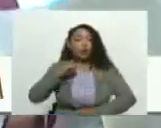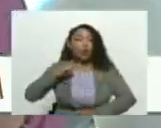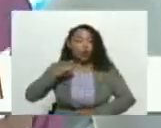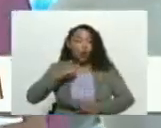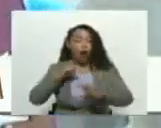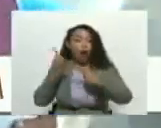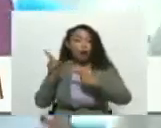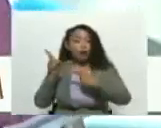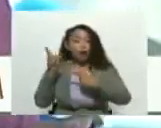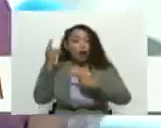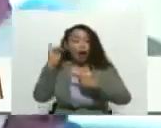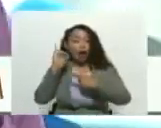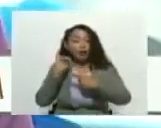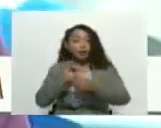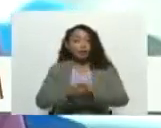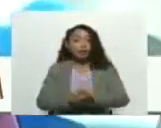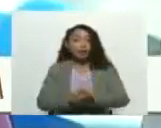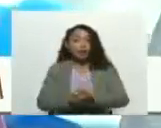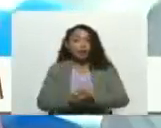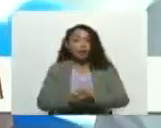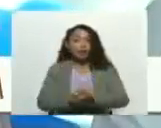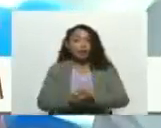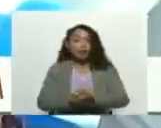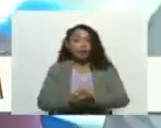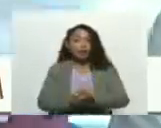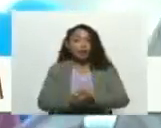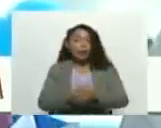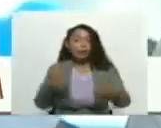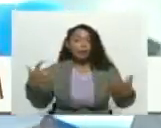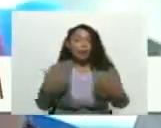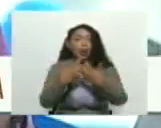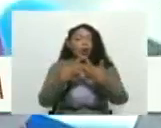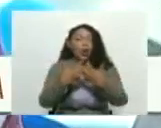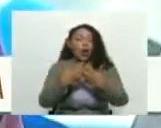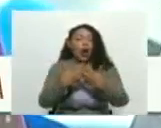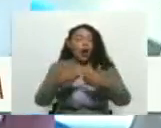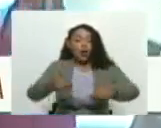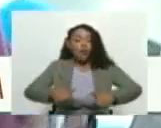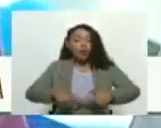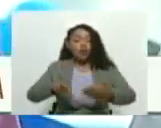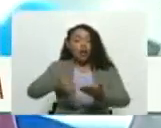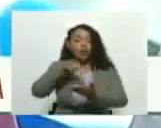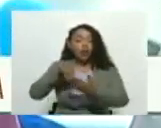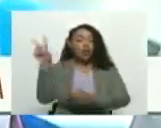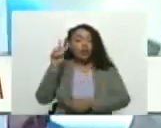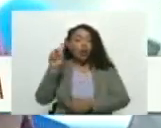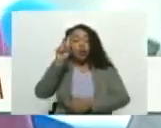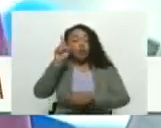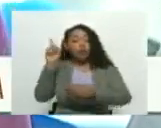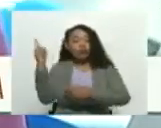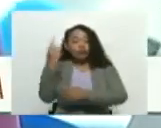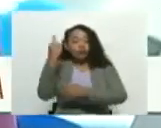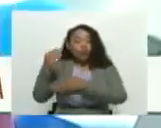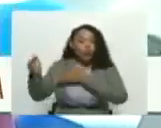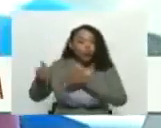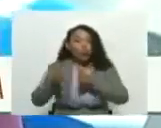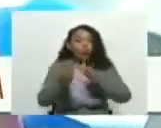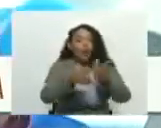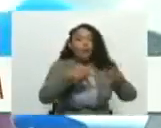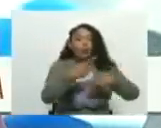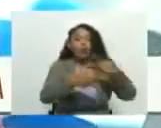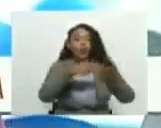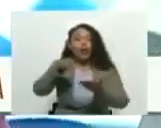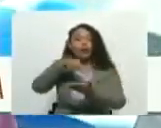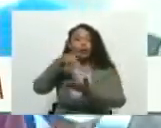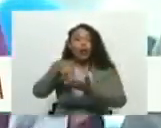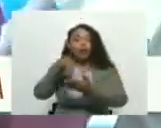se consumen y confluyen los esfuerzos nacionales, Venezuela, un solo camino, que es la producción nacional